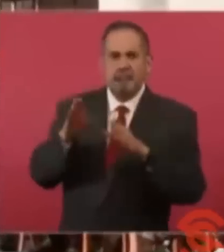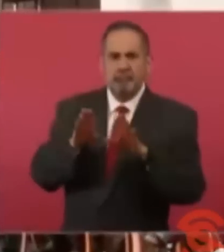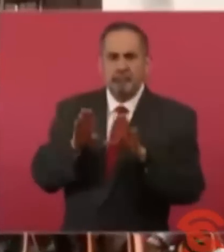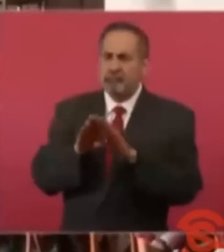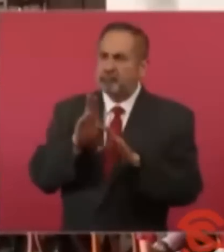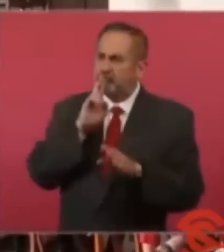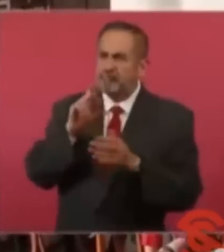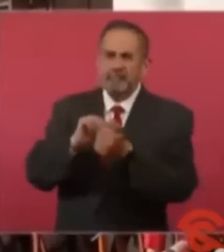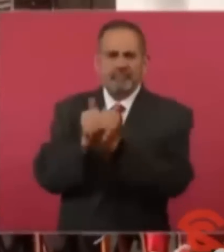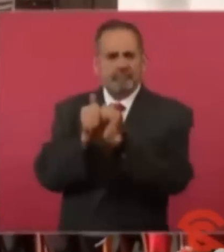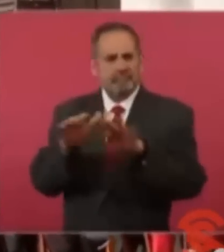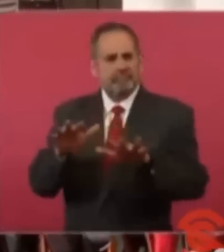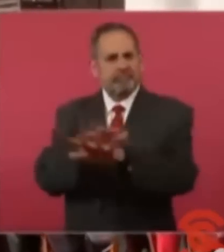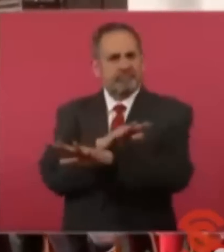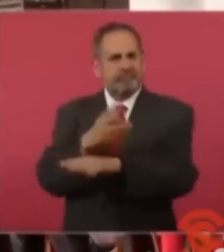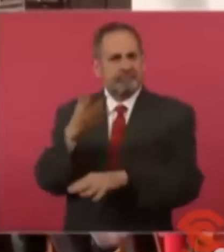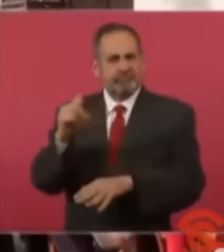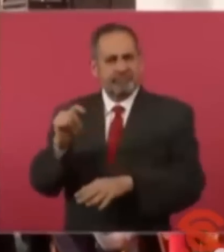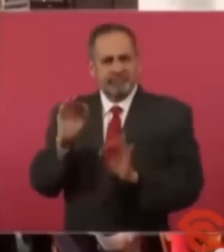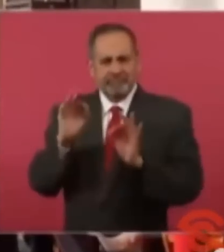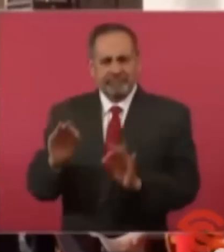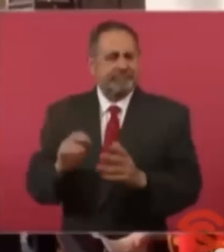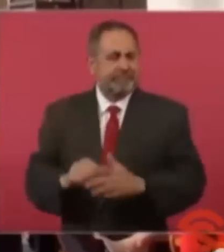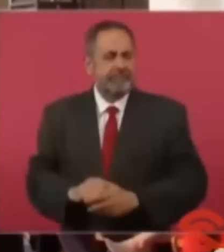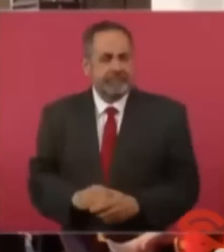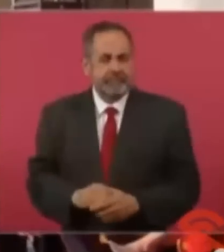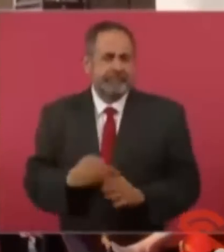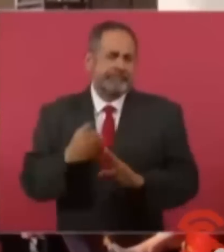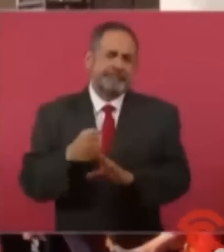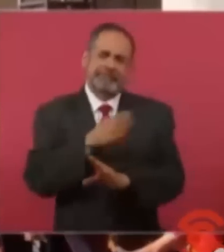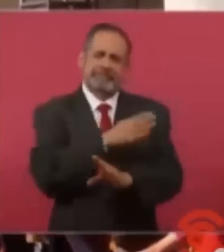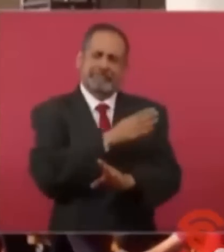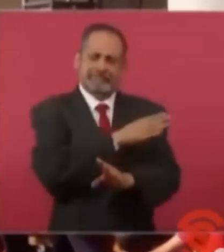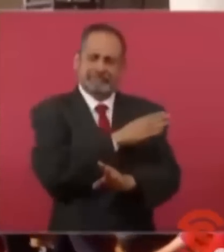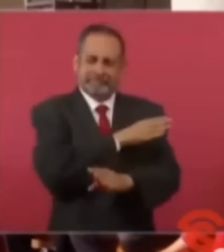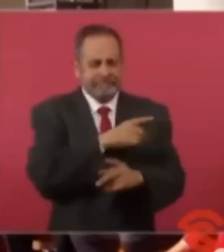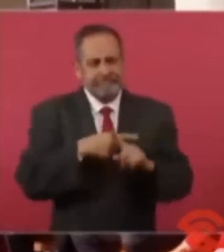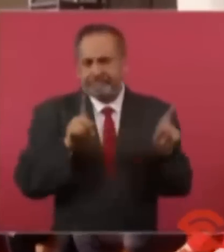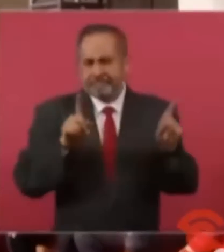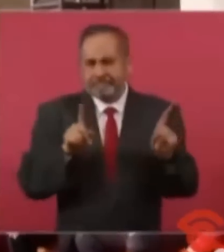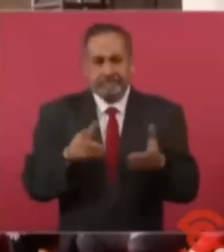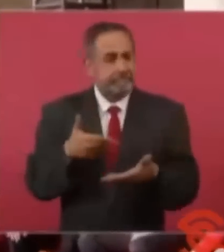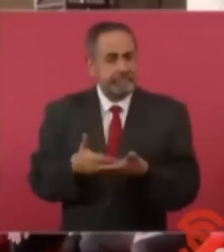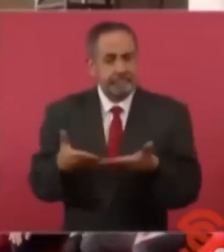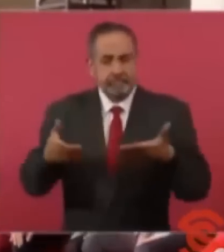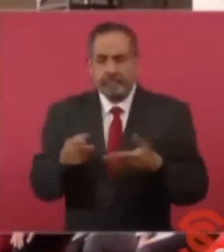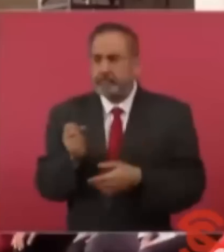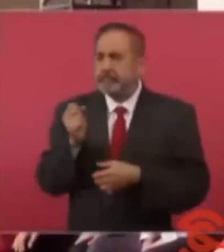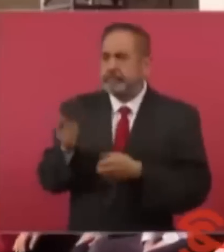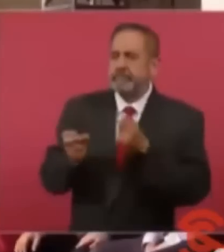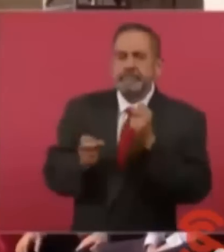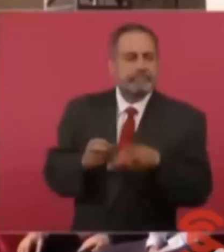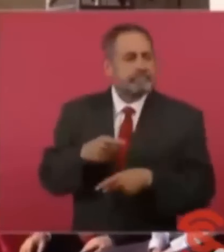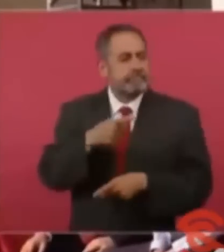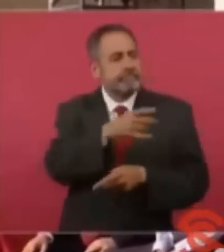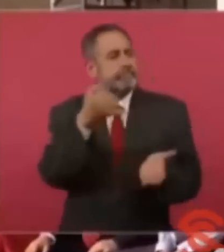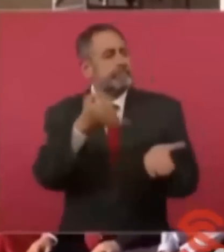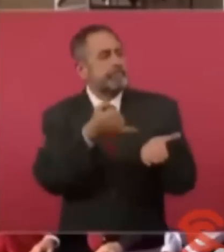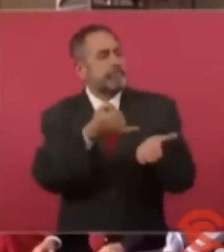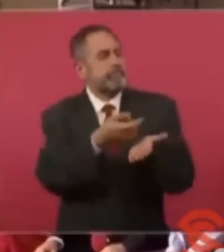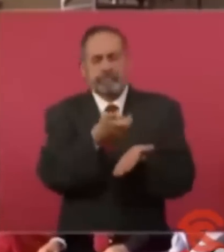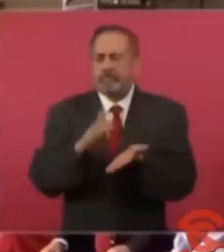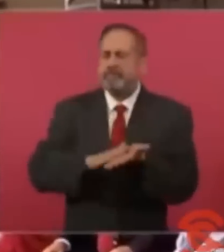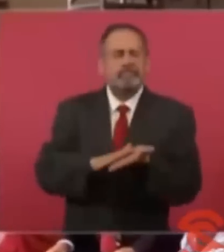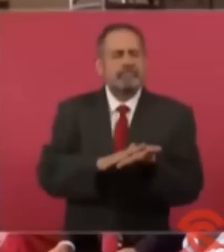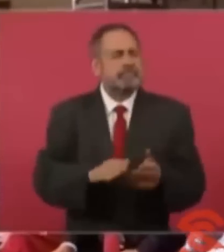transformación. A diferencia de antes, ahora no hay privilegios fiscales para las